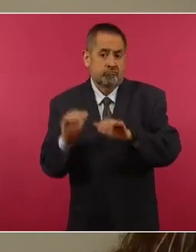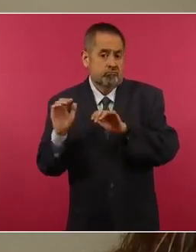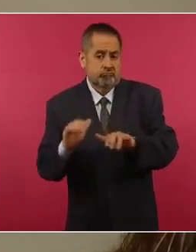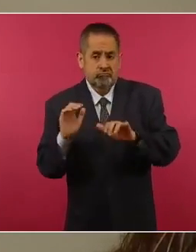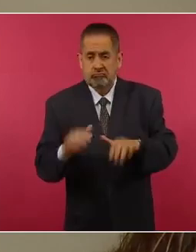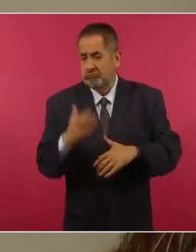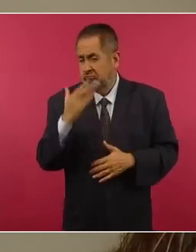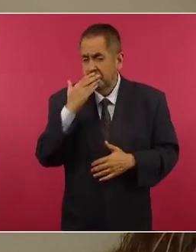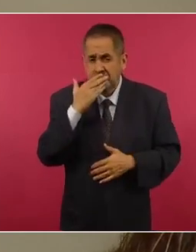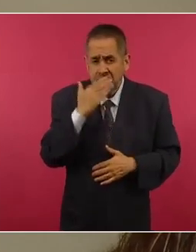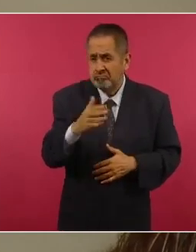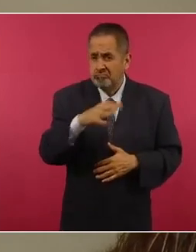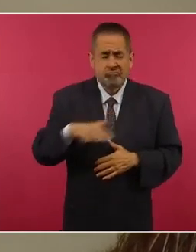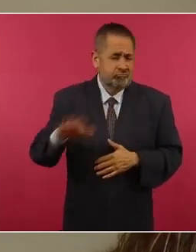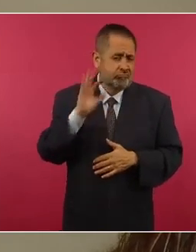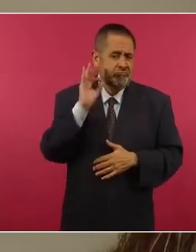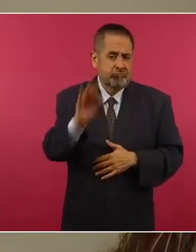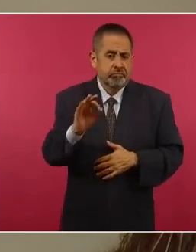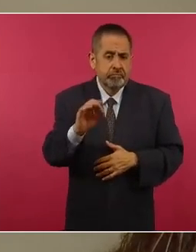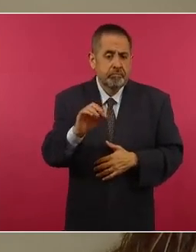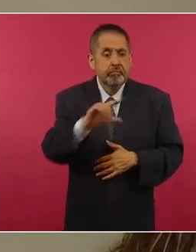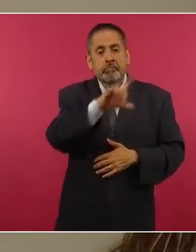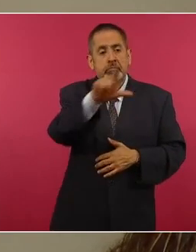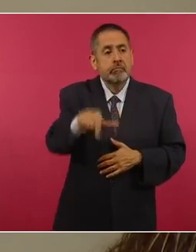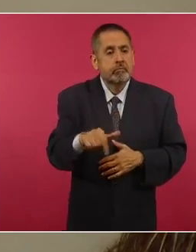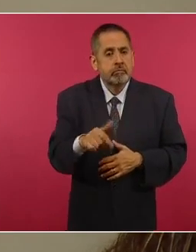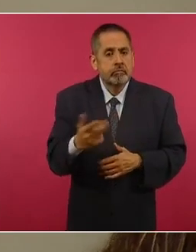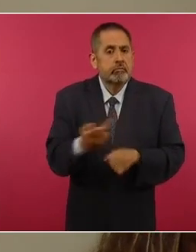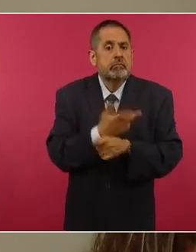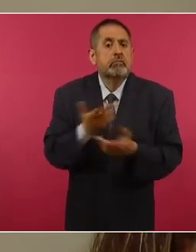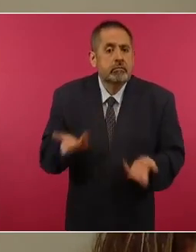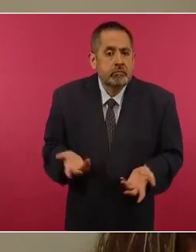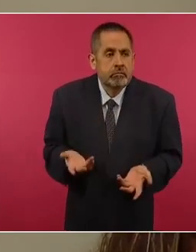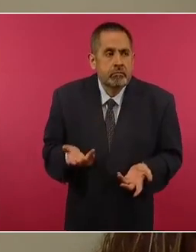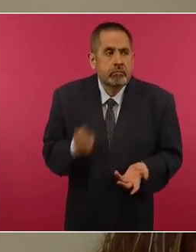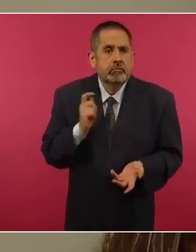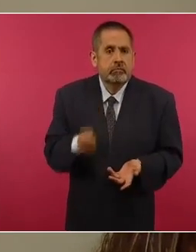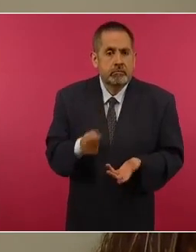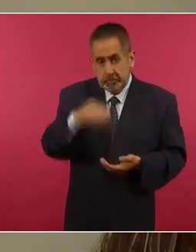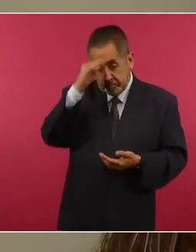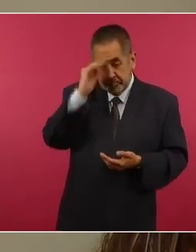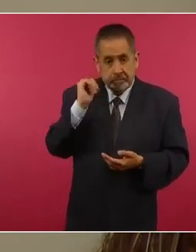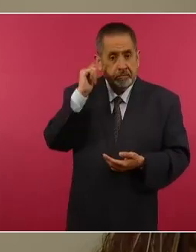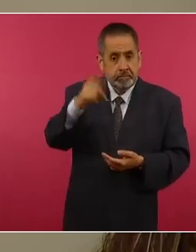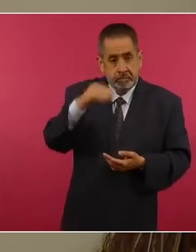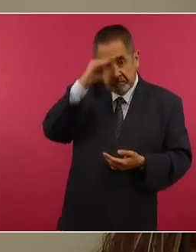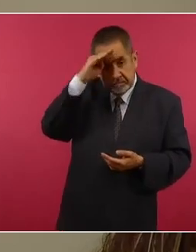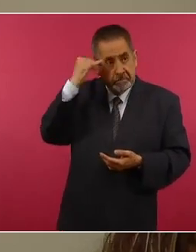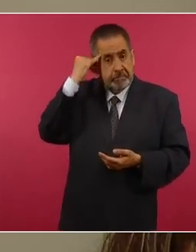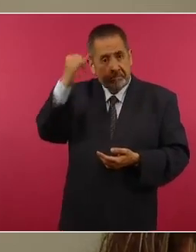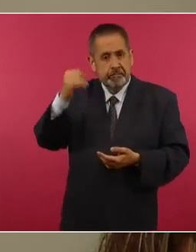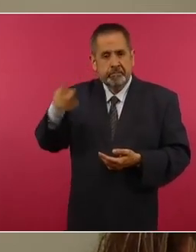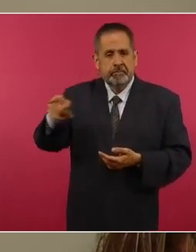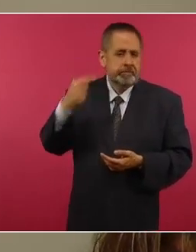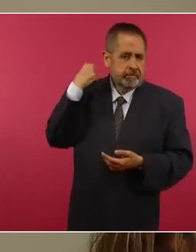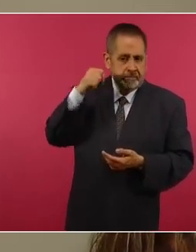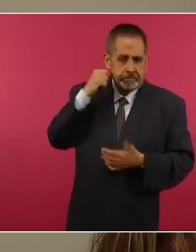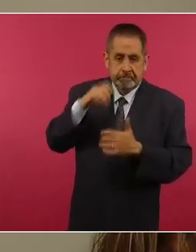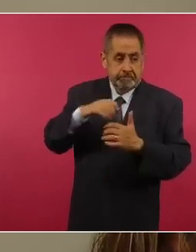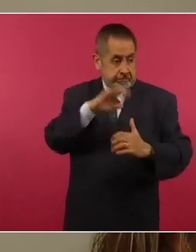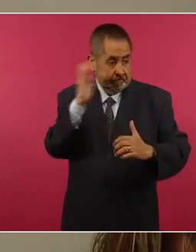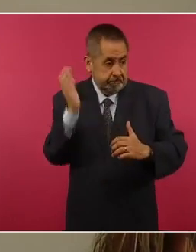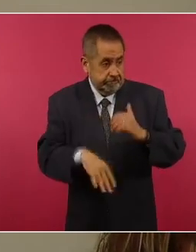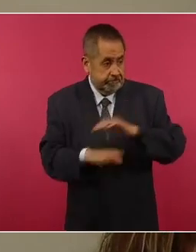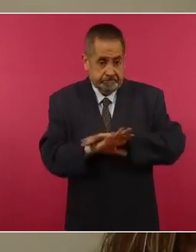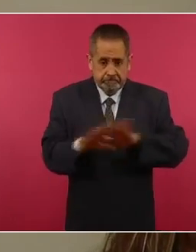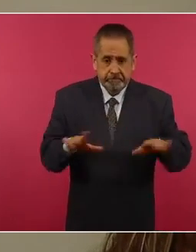en Paraíso y municipios aledaños. ¿Tiene alguna estrategia, señor presidente, para el pueblo de Tabasco acerca del empleo en